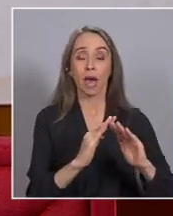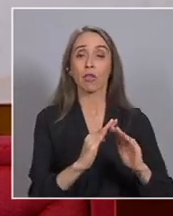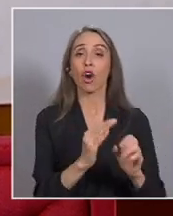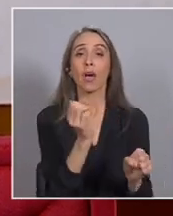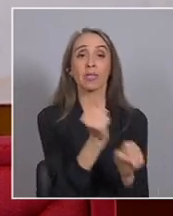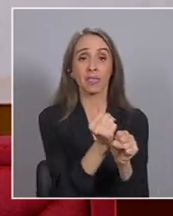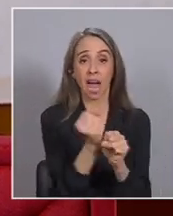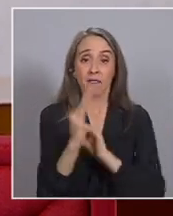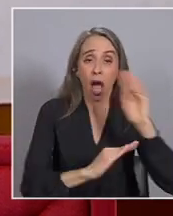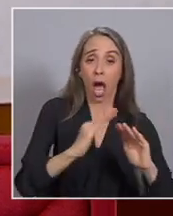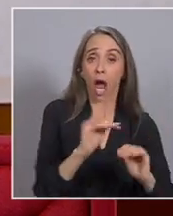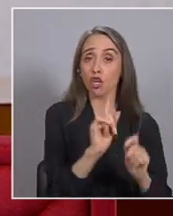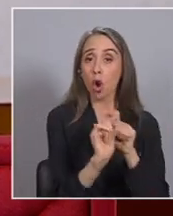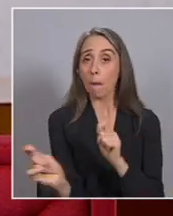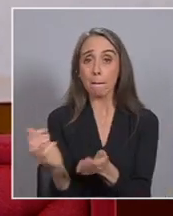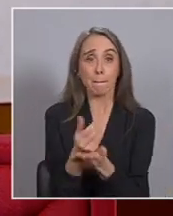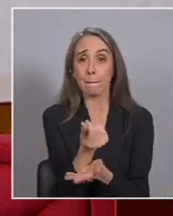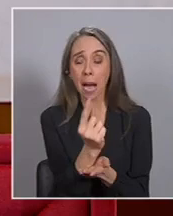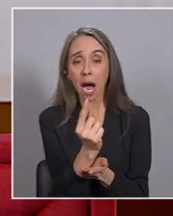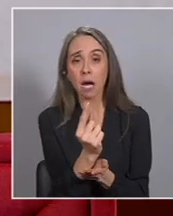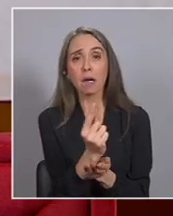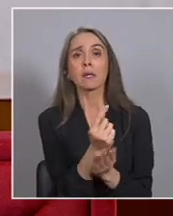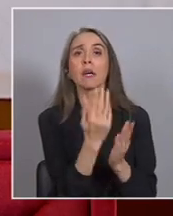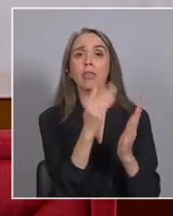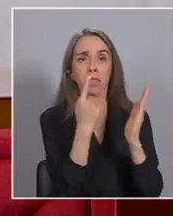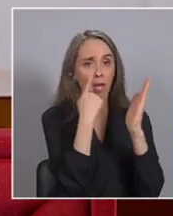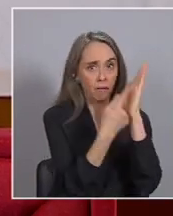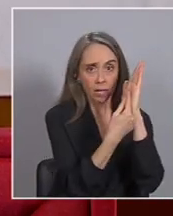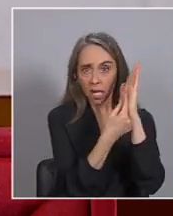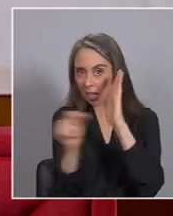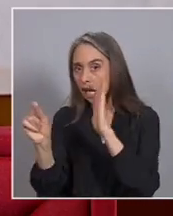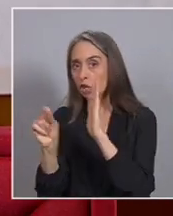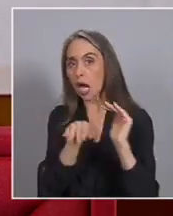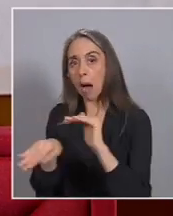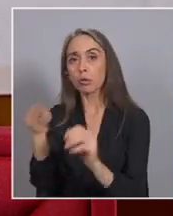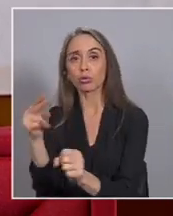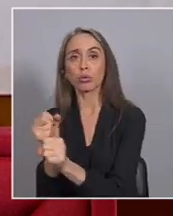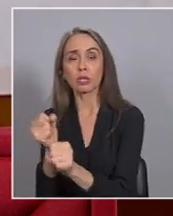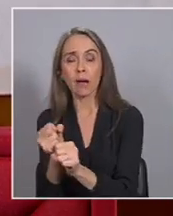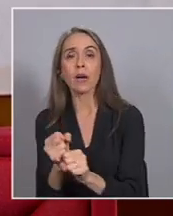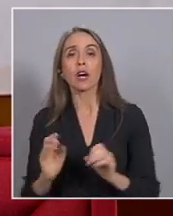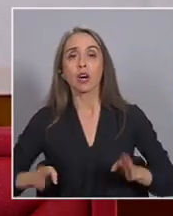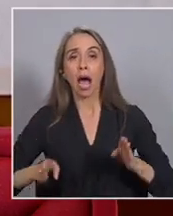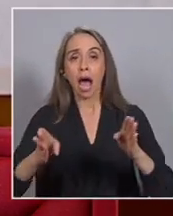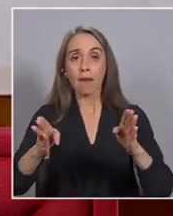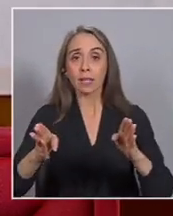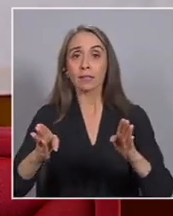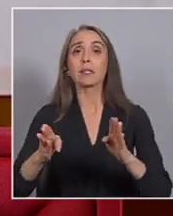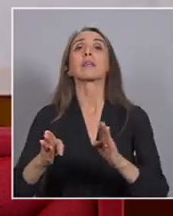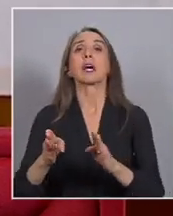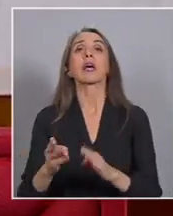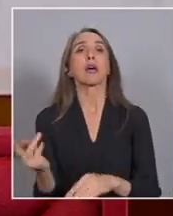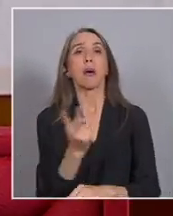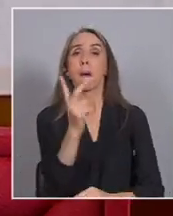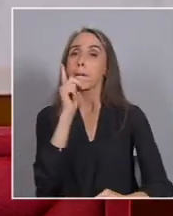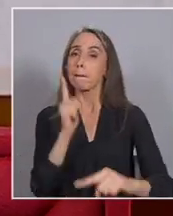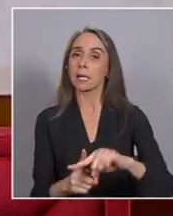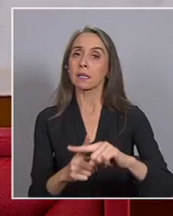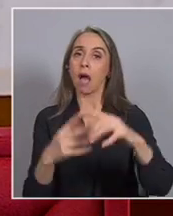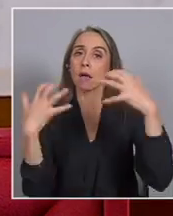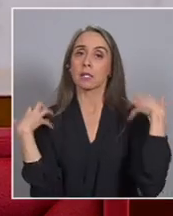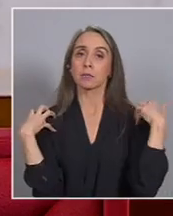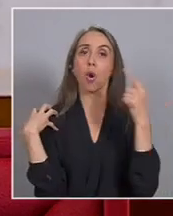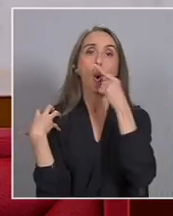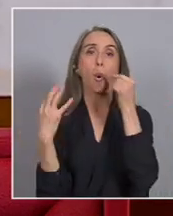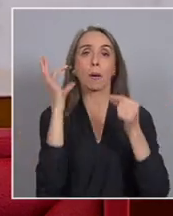no remunerados deben ser reconocidas y apoyadas en su labor, mientras avanzamos paralelamente en corresponsabilidad.